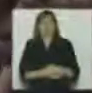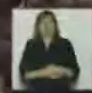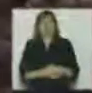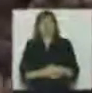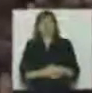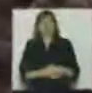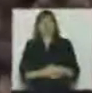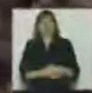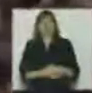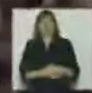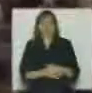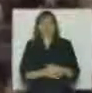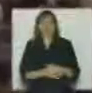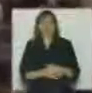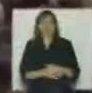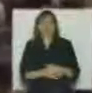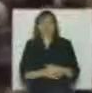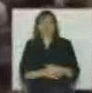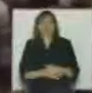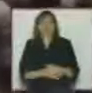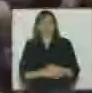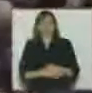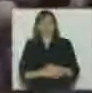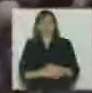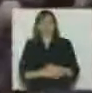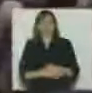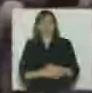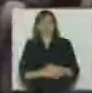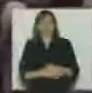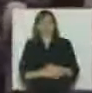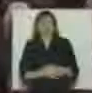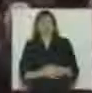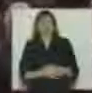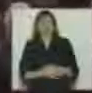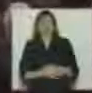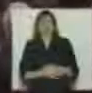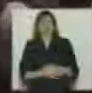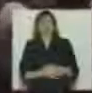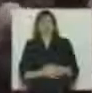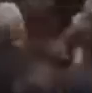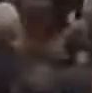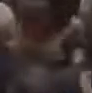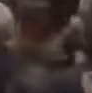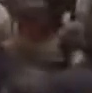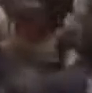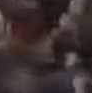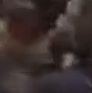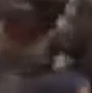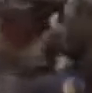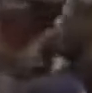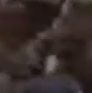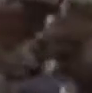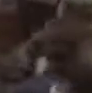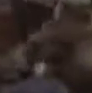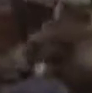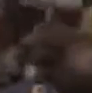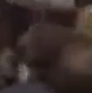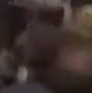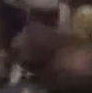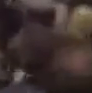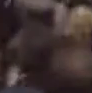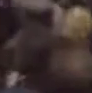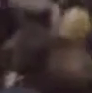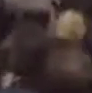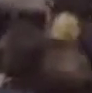.522 de servicios de comunicación audiovisual transmitieron hasta aquí LRA Radio Nacional y LS 82 Canal